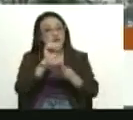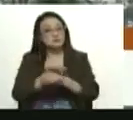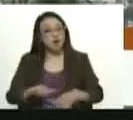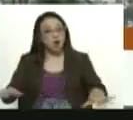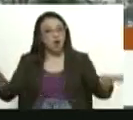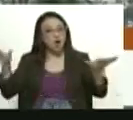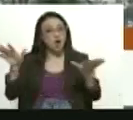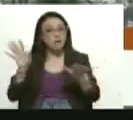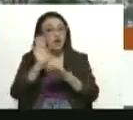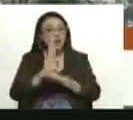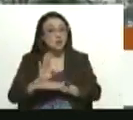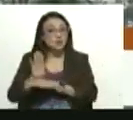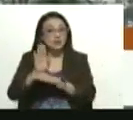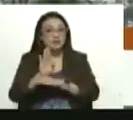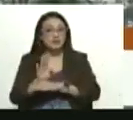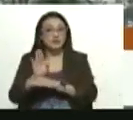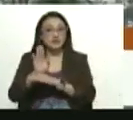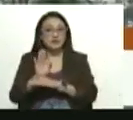todos para que,